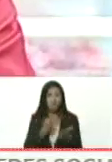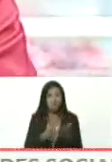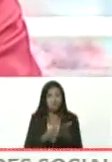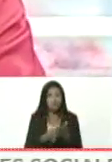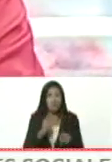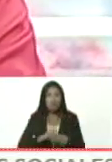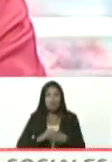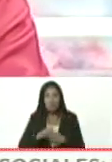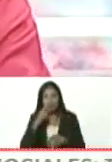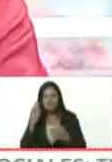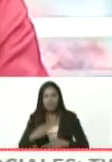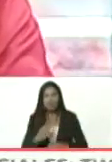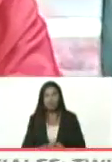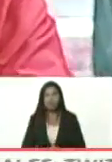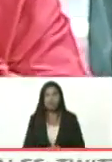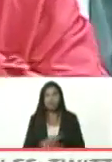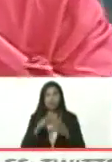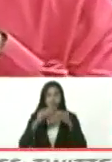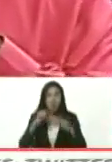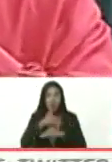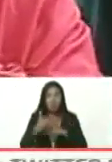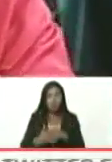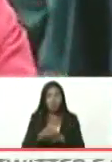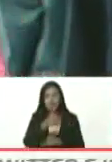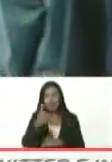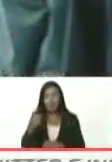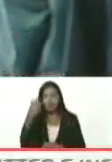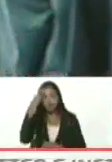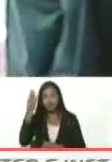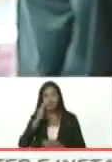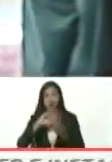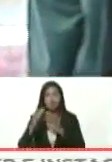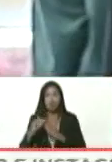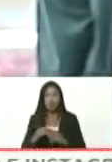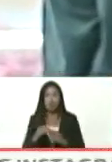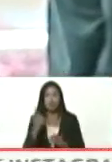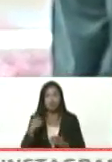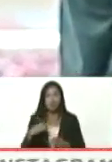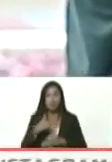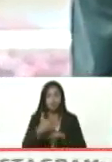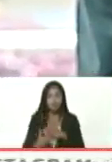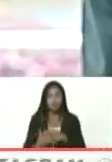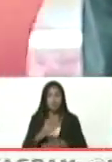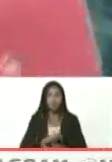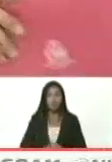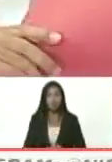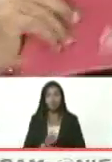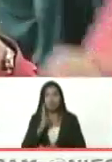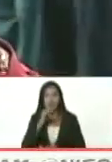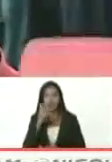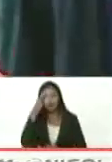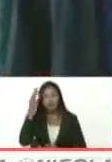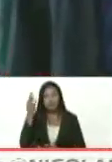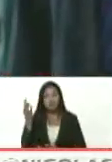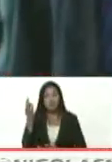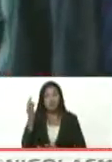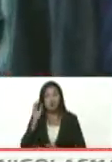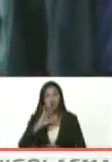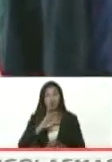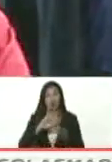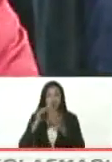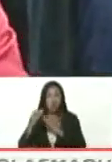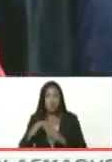real todos los proyectos. Cada consejo comunal por lo menos tiene un proyecto. No hay consejo comunal que exista sin